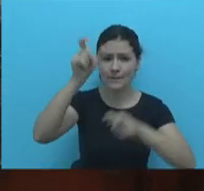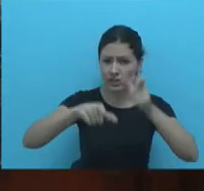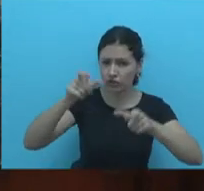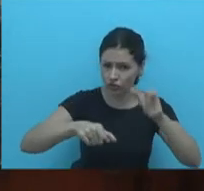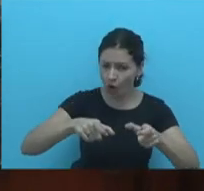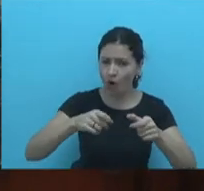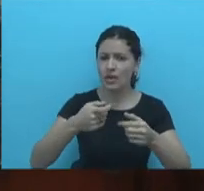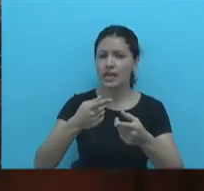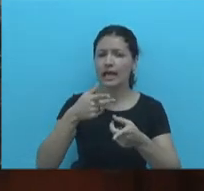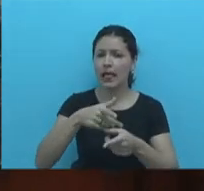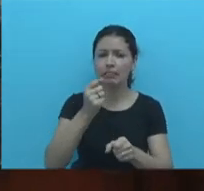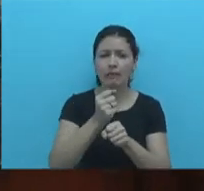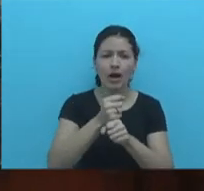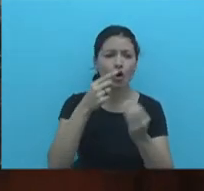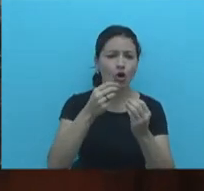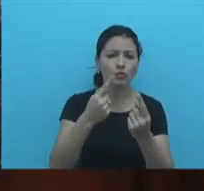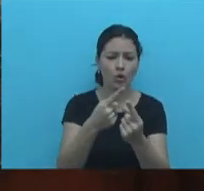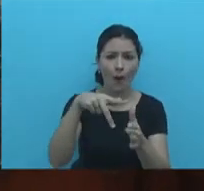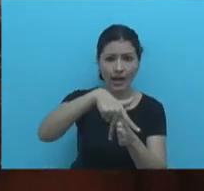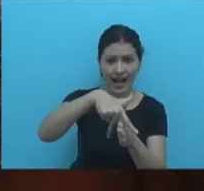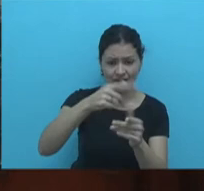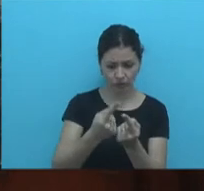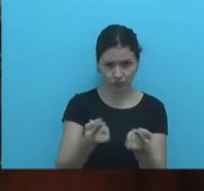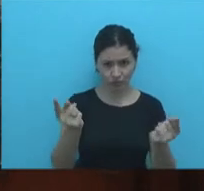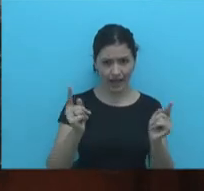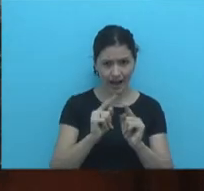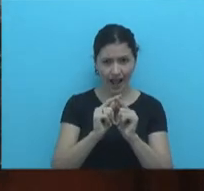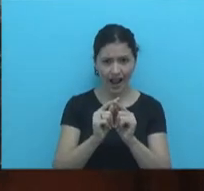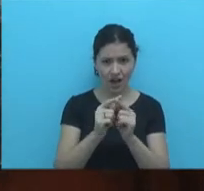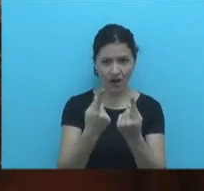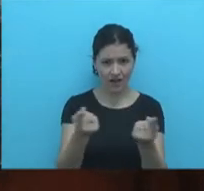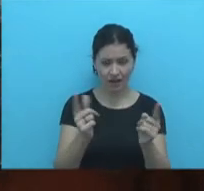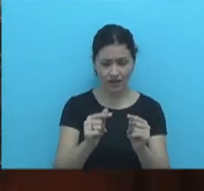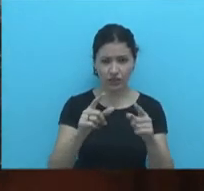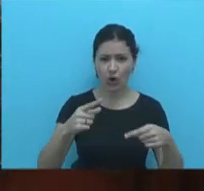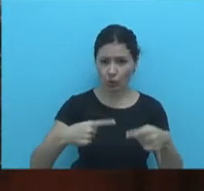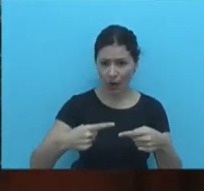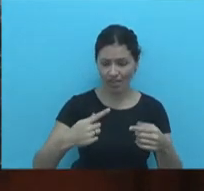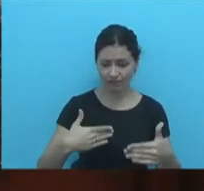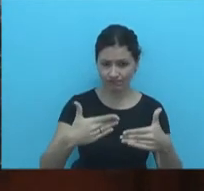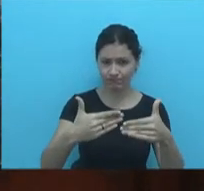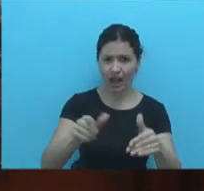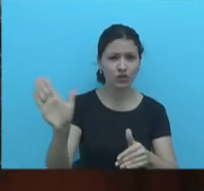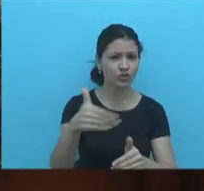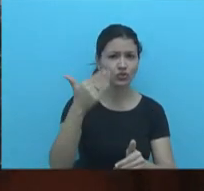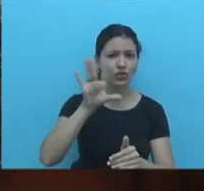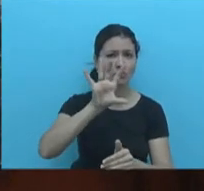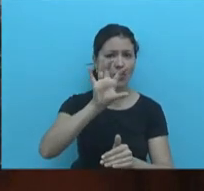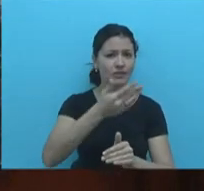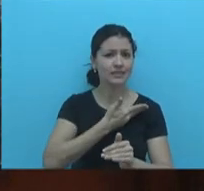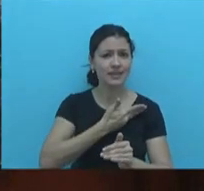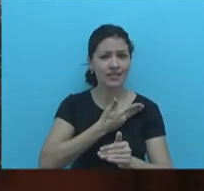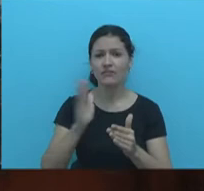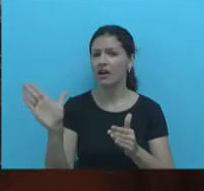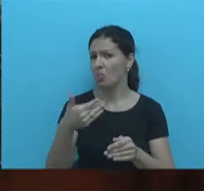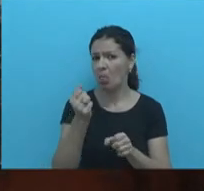vehículos de tracción a sangre animal en todas las áreas urbanas del territorio de la provincia de Santa Fe para la realización de cualquier actividad